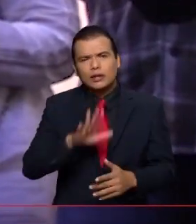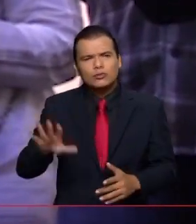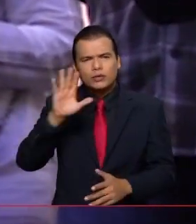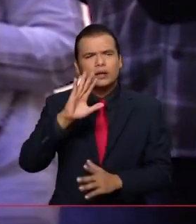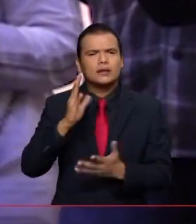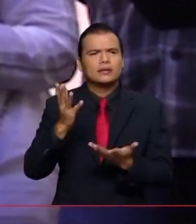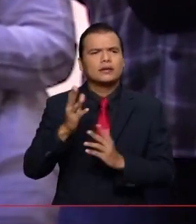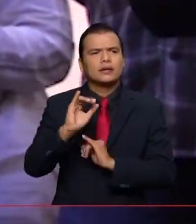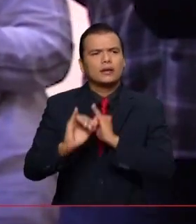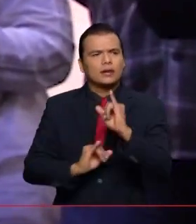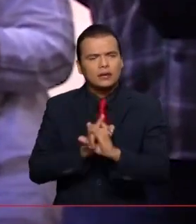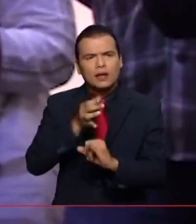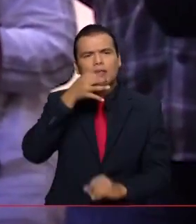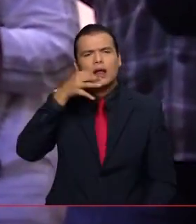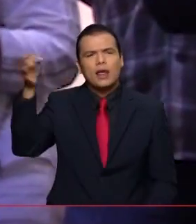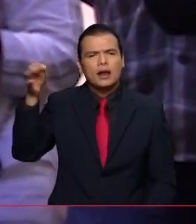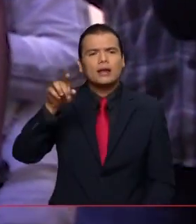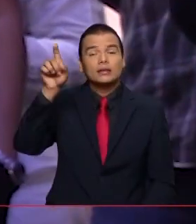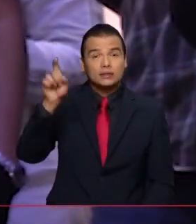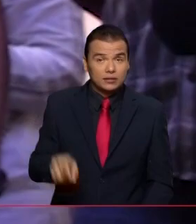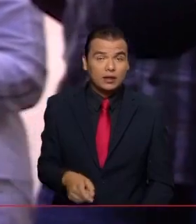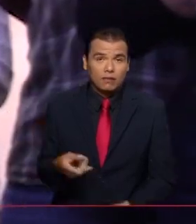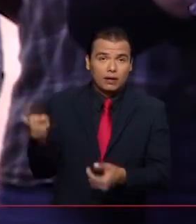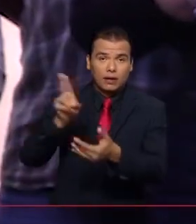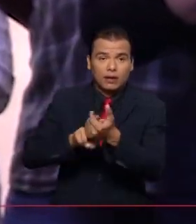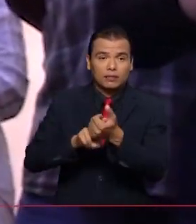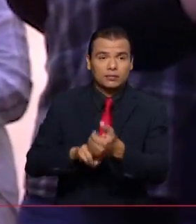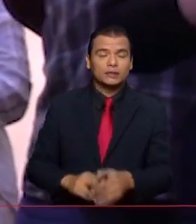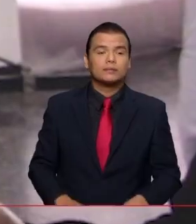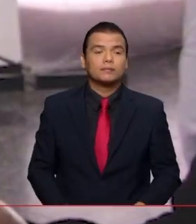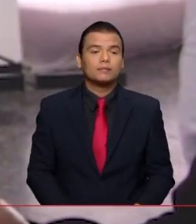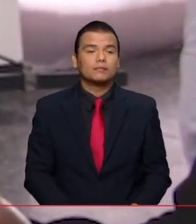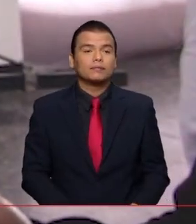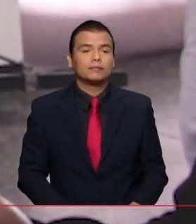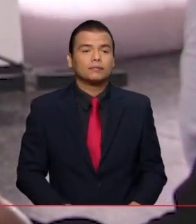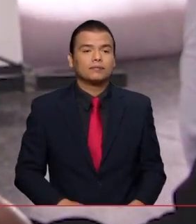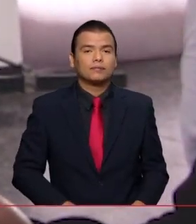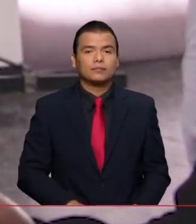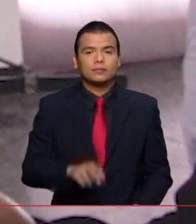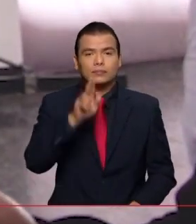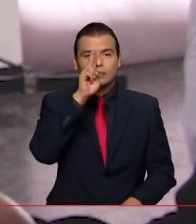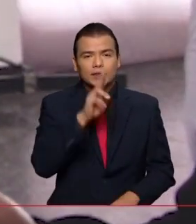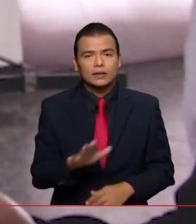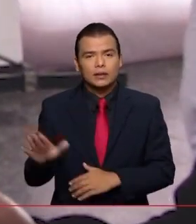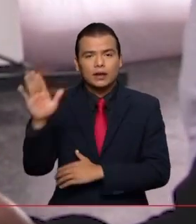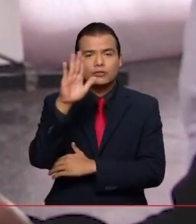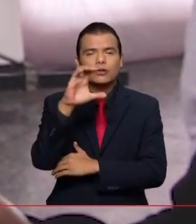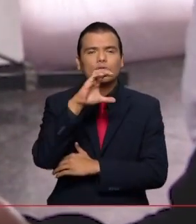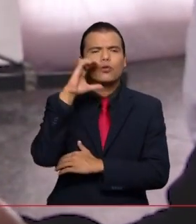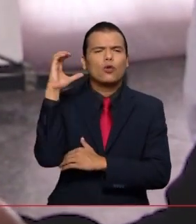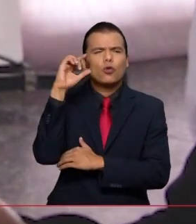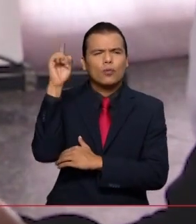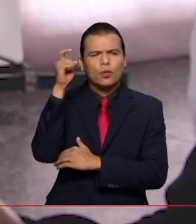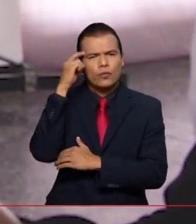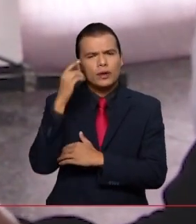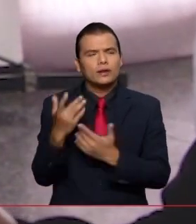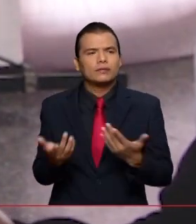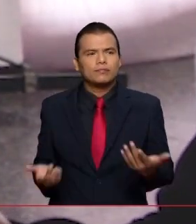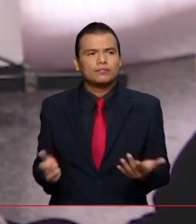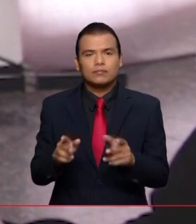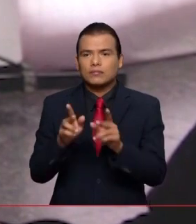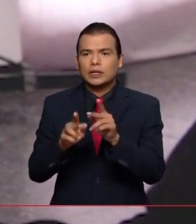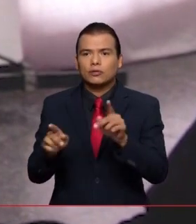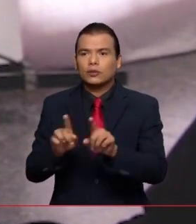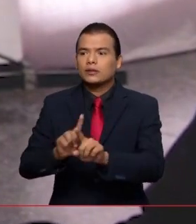autoridades nacionales y ante las autoridades internacionales. El gobierno nacional tiene que hacer respetar a quienes son dueños